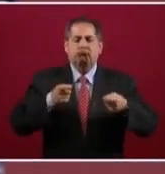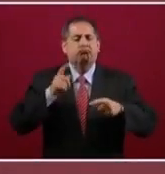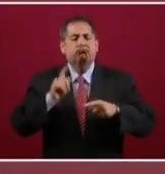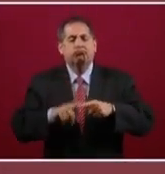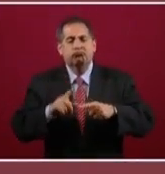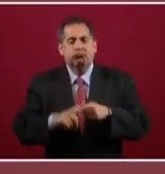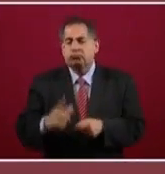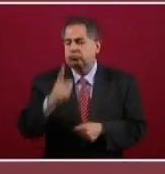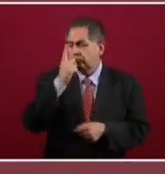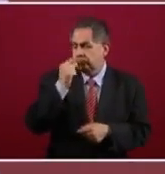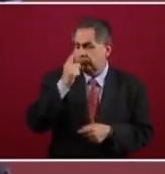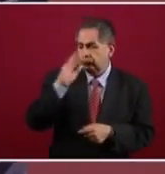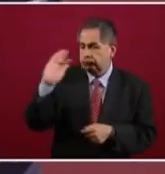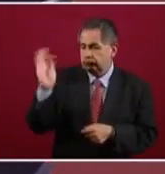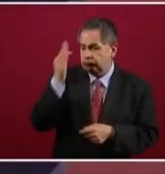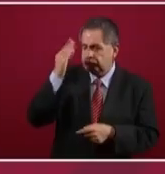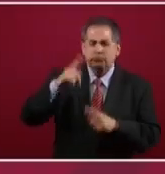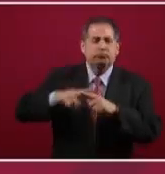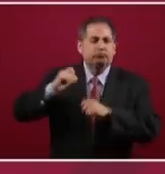la Policía Federal?